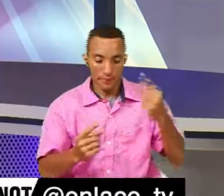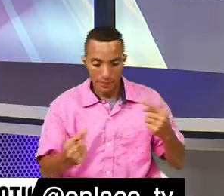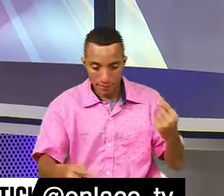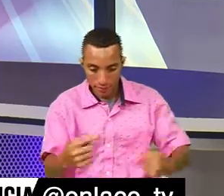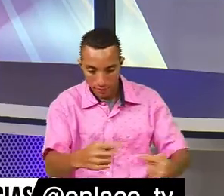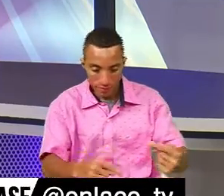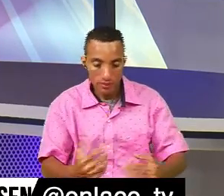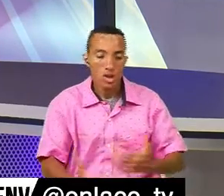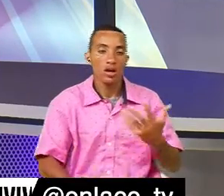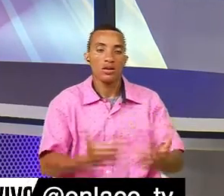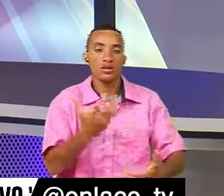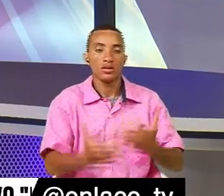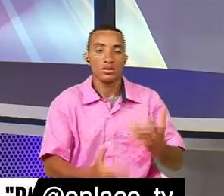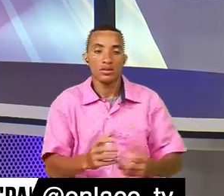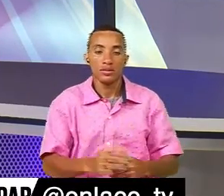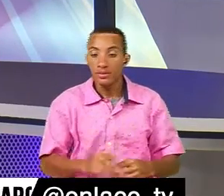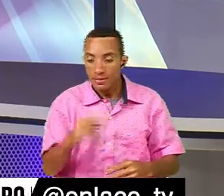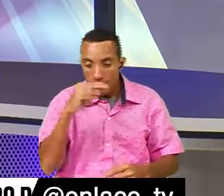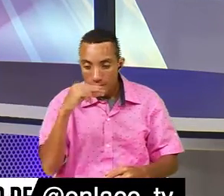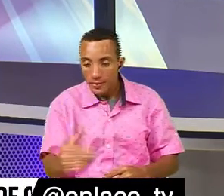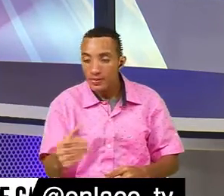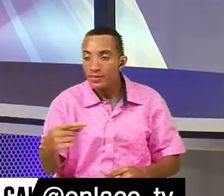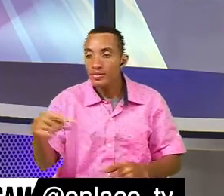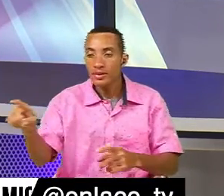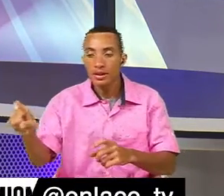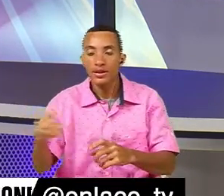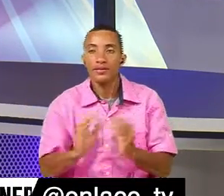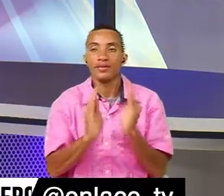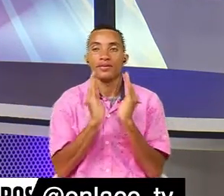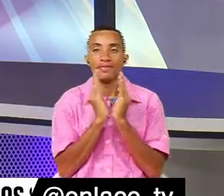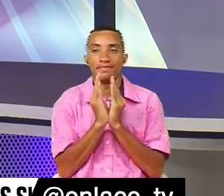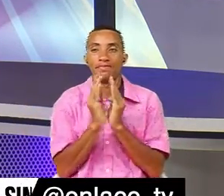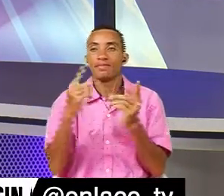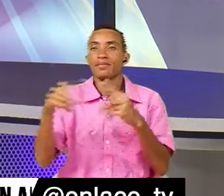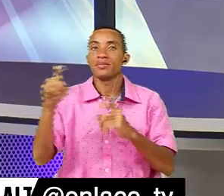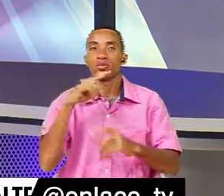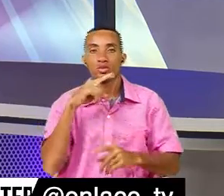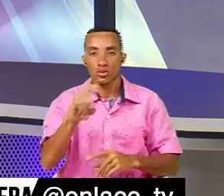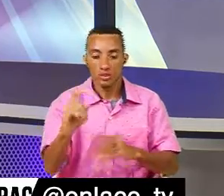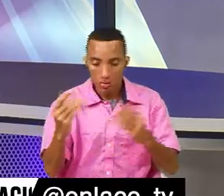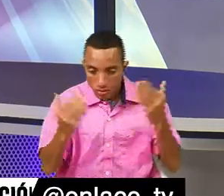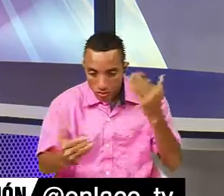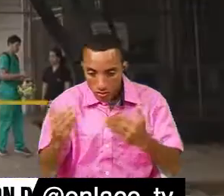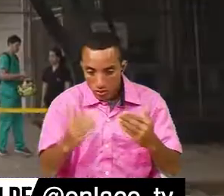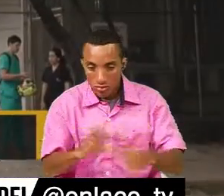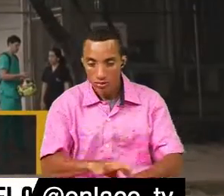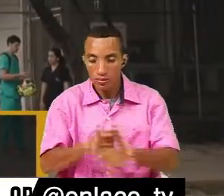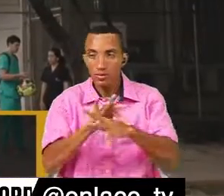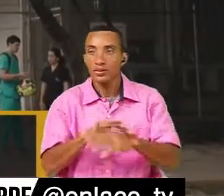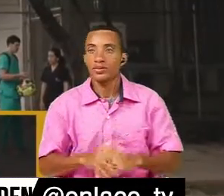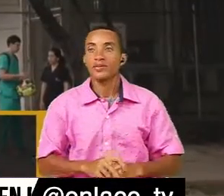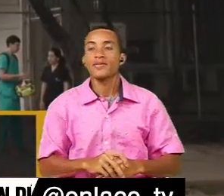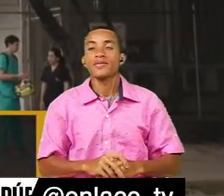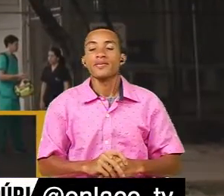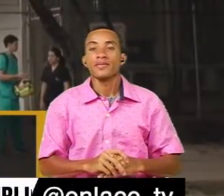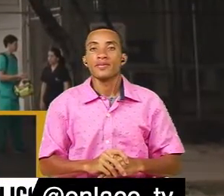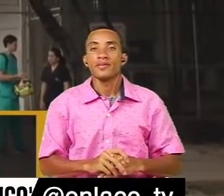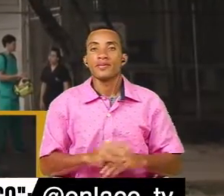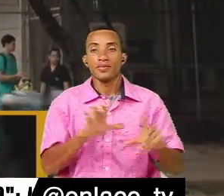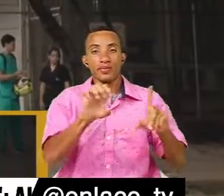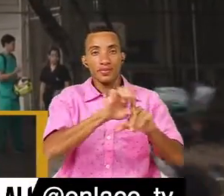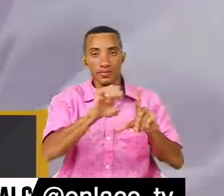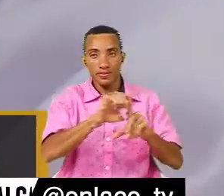disposición del bienestar familiar, es atendida en la ciudad de Bucaramanga por la gravedad de sus lesiones. Enlace Noticias conoció el último reporte